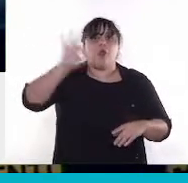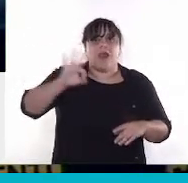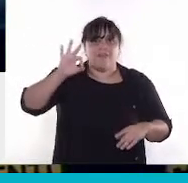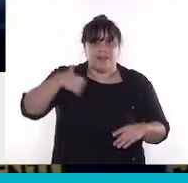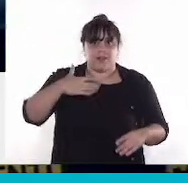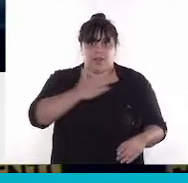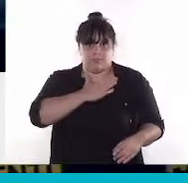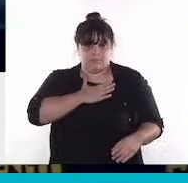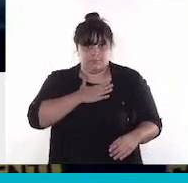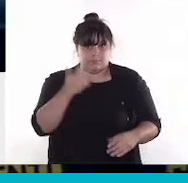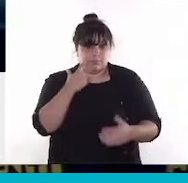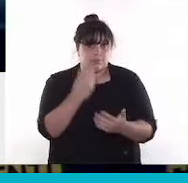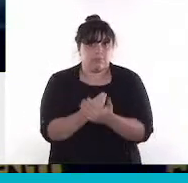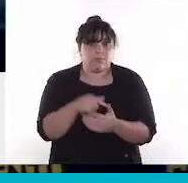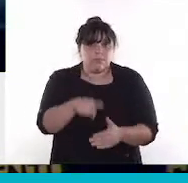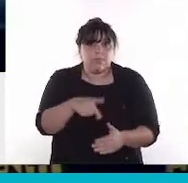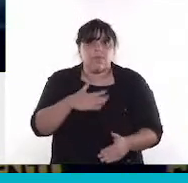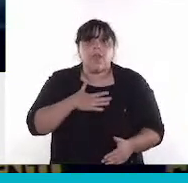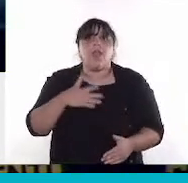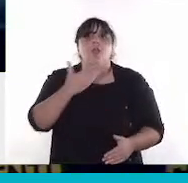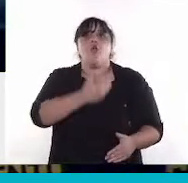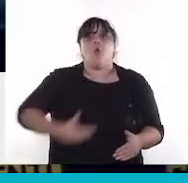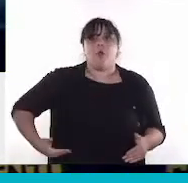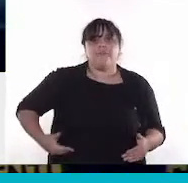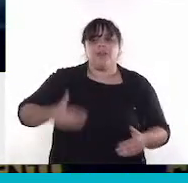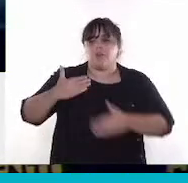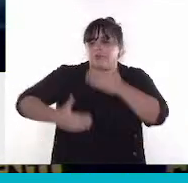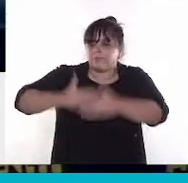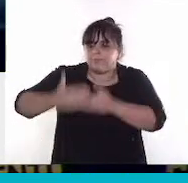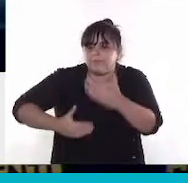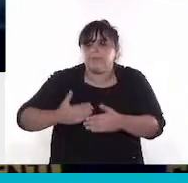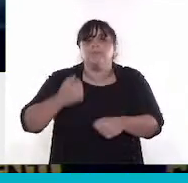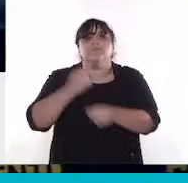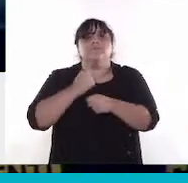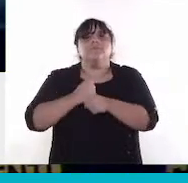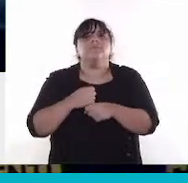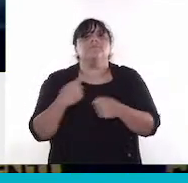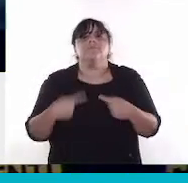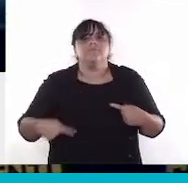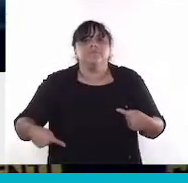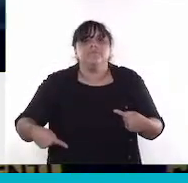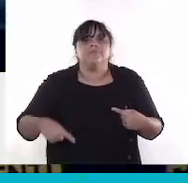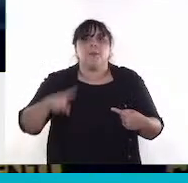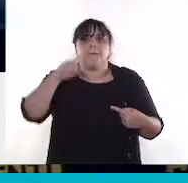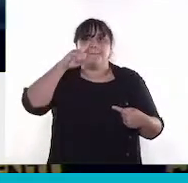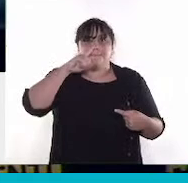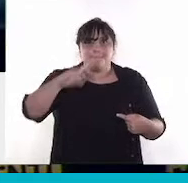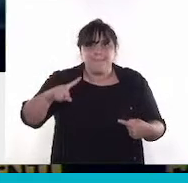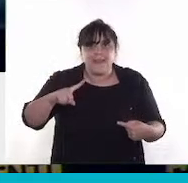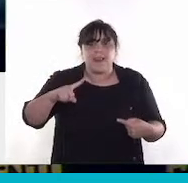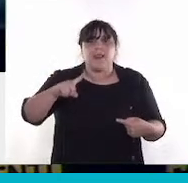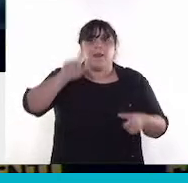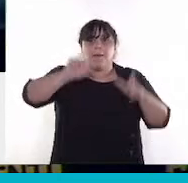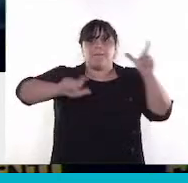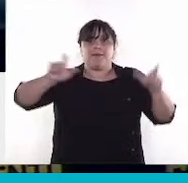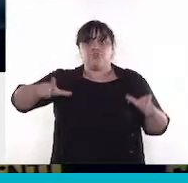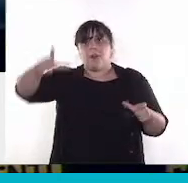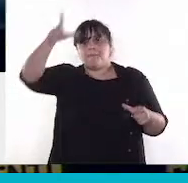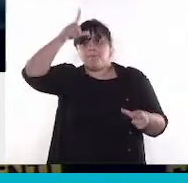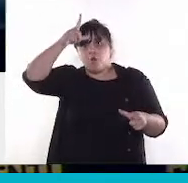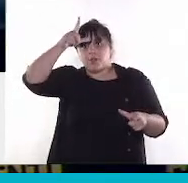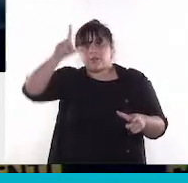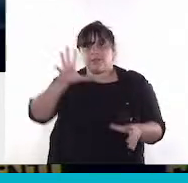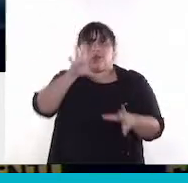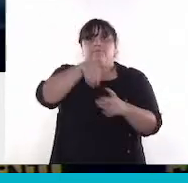distrito, en donde el gobernador ponía en funcionamiento a 1000 oficiales de la policía bonaerense